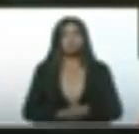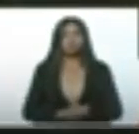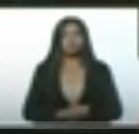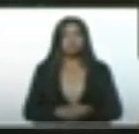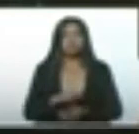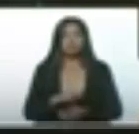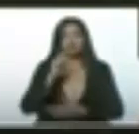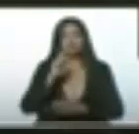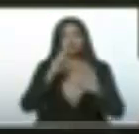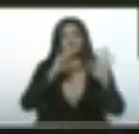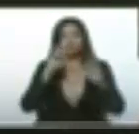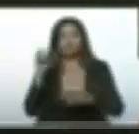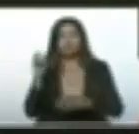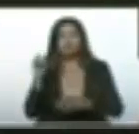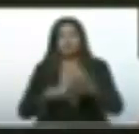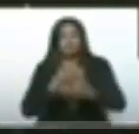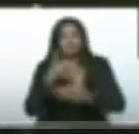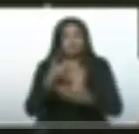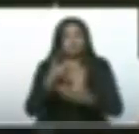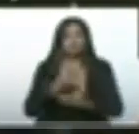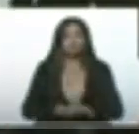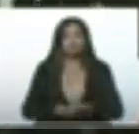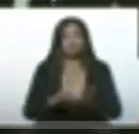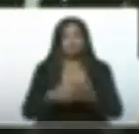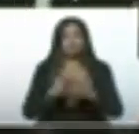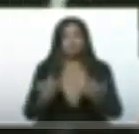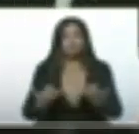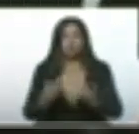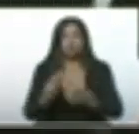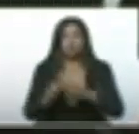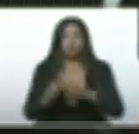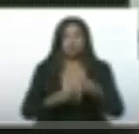Aquí en nuestra zona de colones, que hace